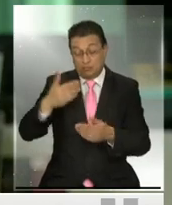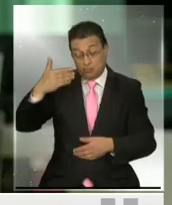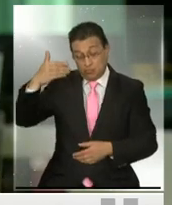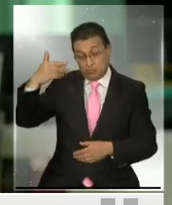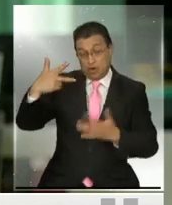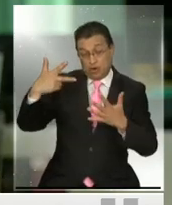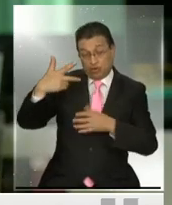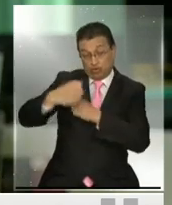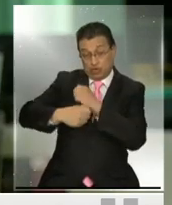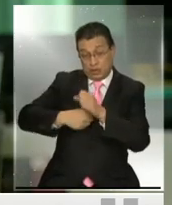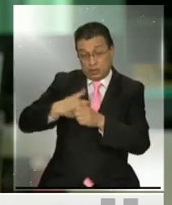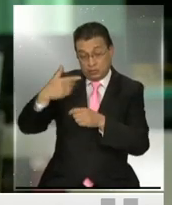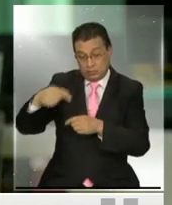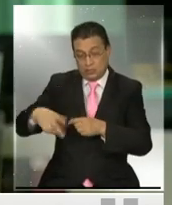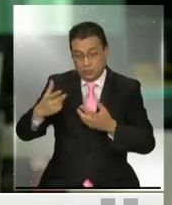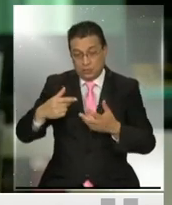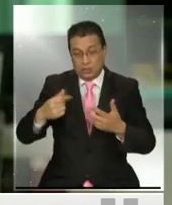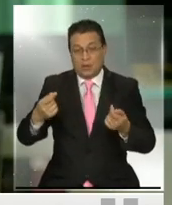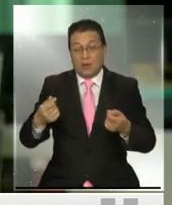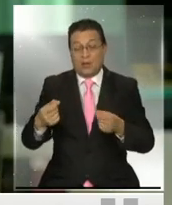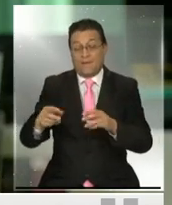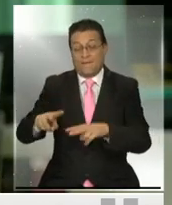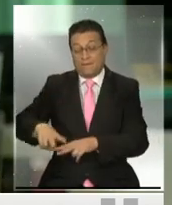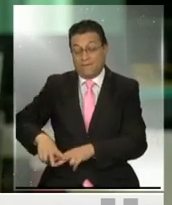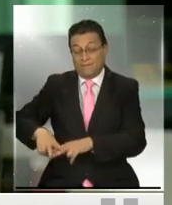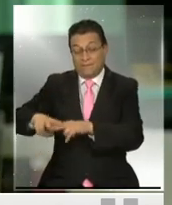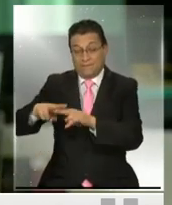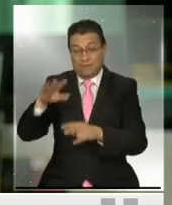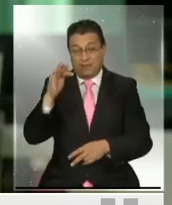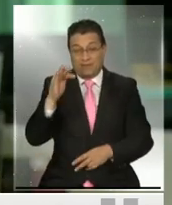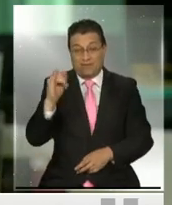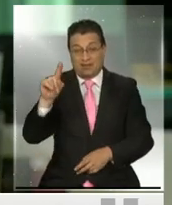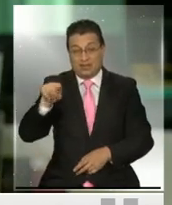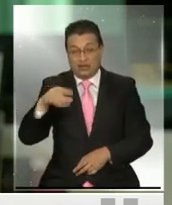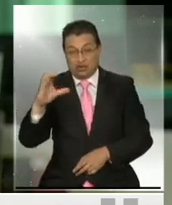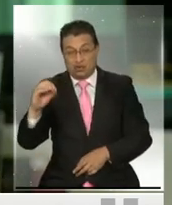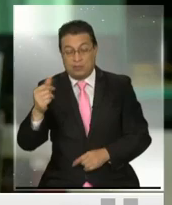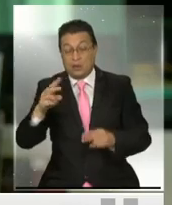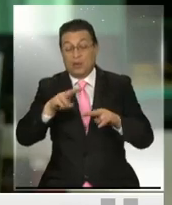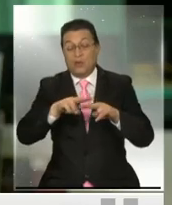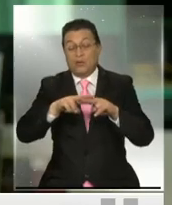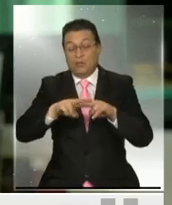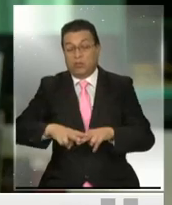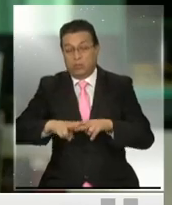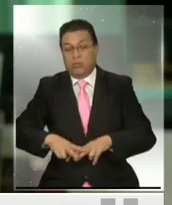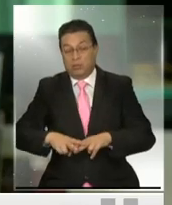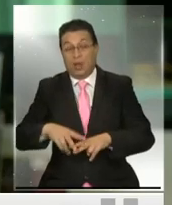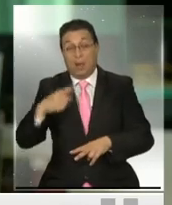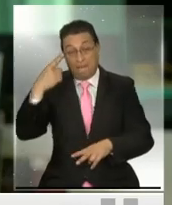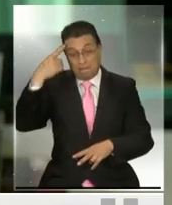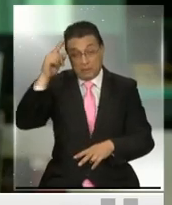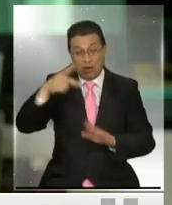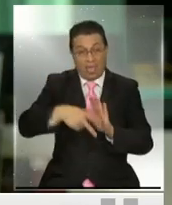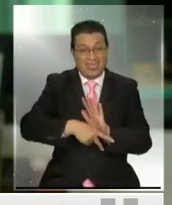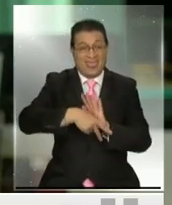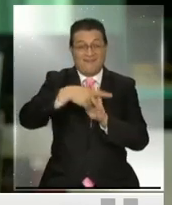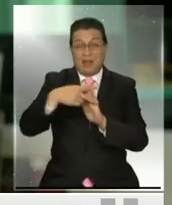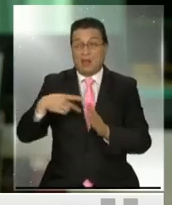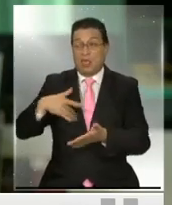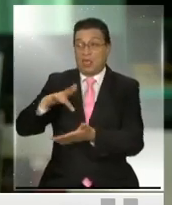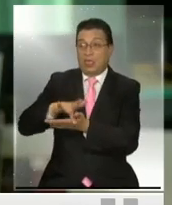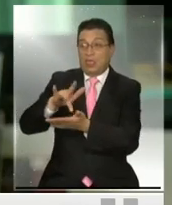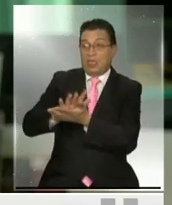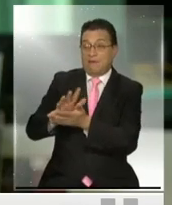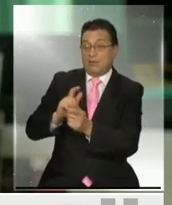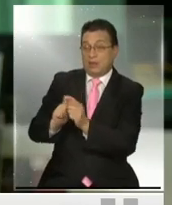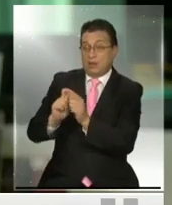hemos tenido lo que se denomina un deterioro de las cuentas fiscales es verdad que resulta que el nivel que tenemos hoy día de endeudamiento y la